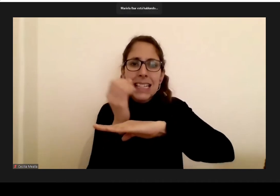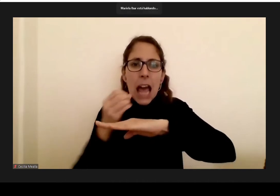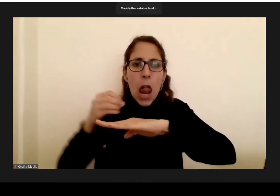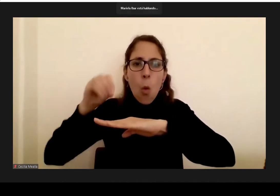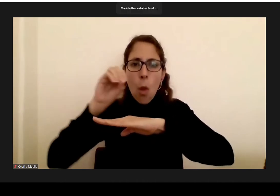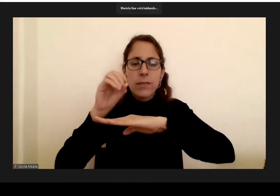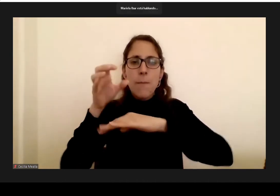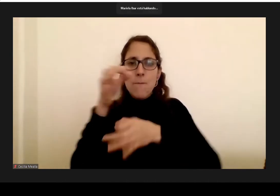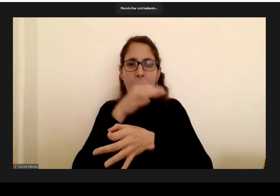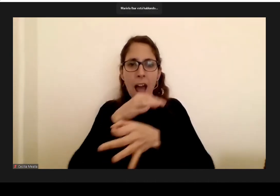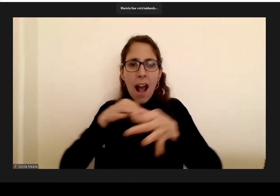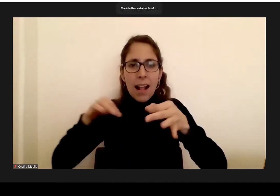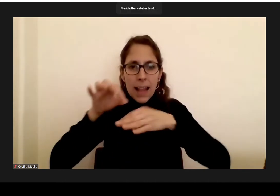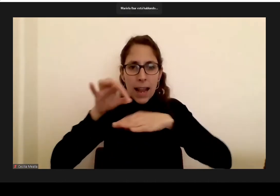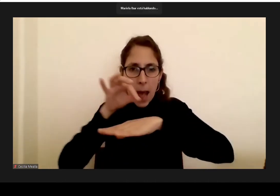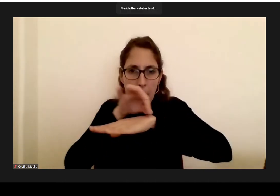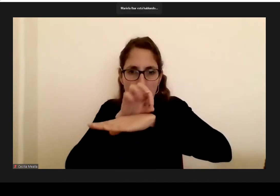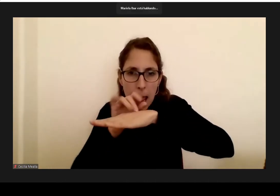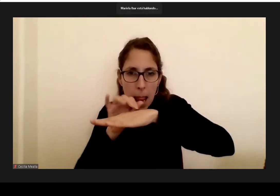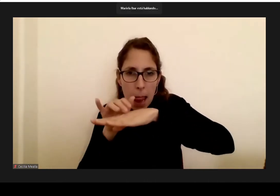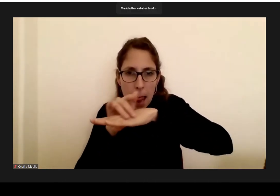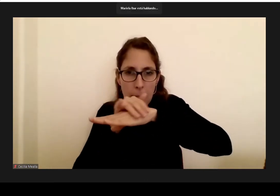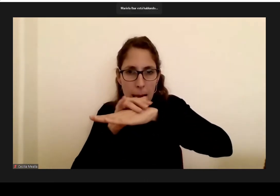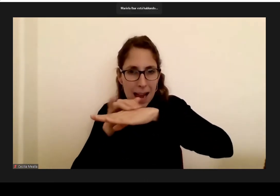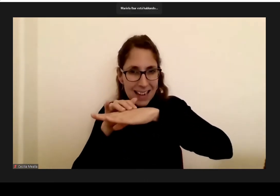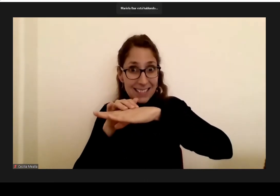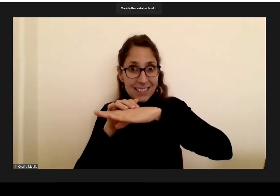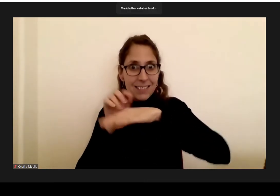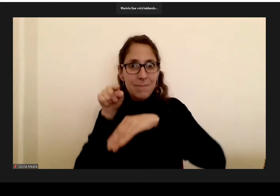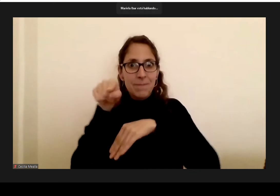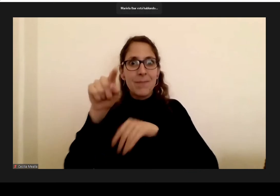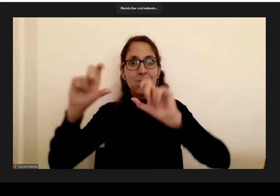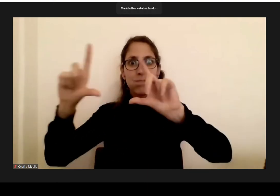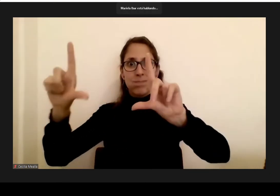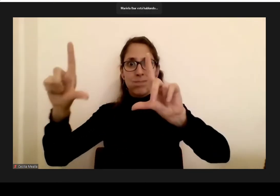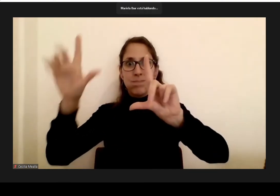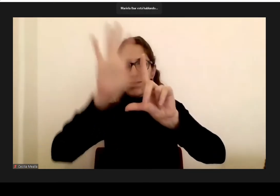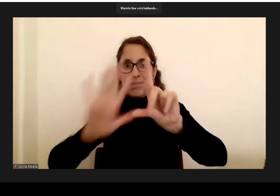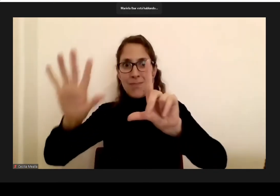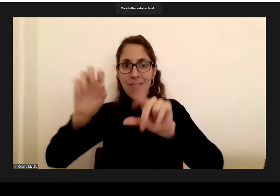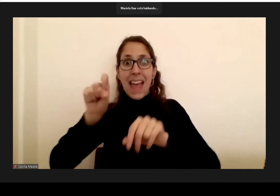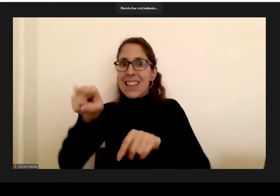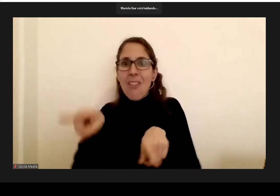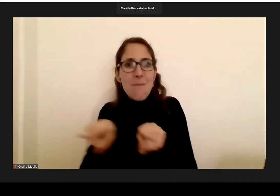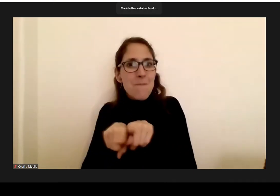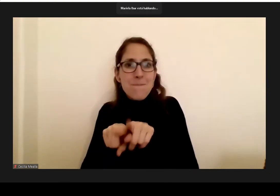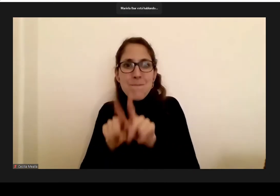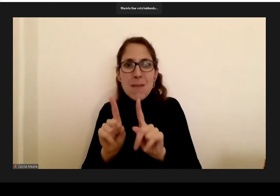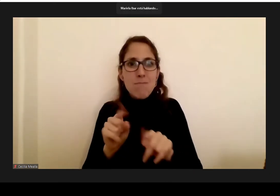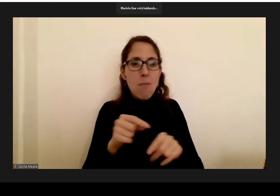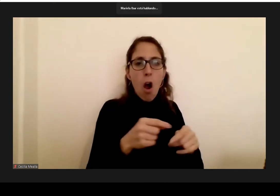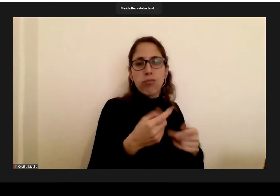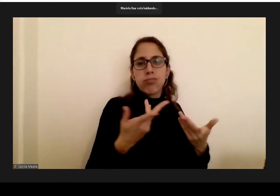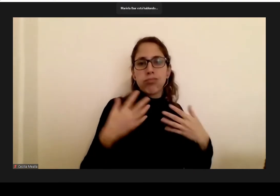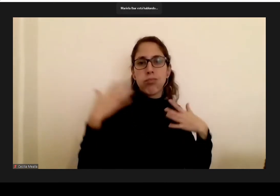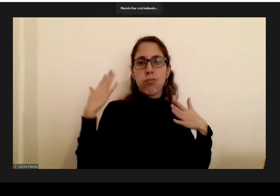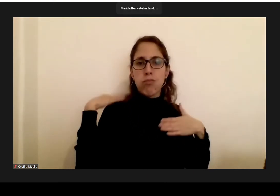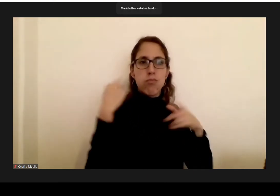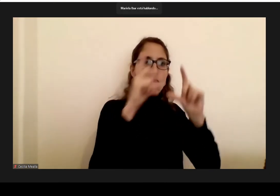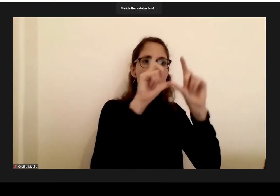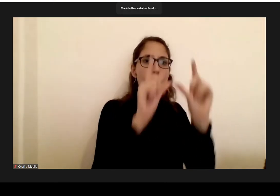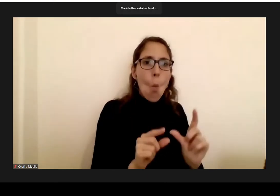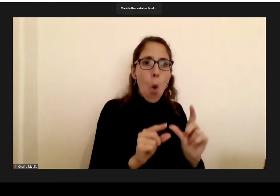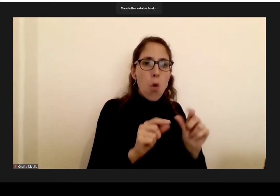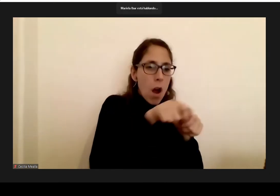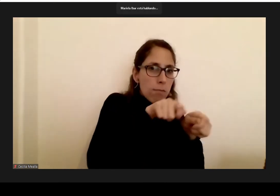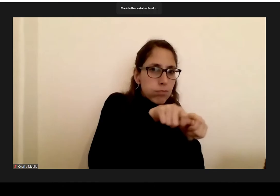se hace en el caso de la imagen derecha es eso, apoyar el órgano sobre el portaobjeto, entonces quedan pegadas las células y